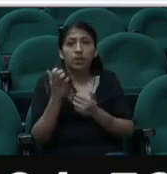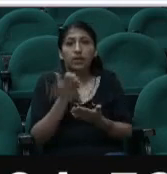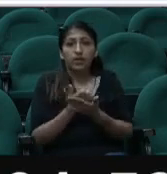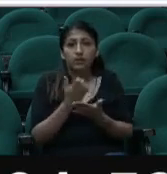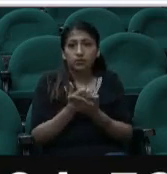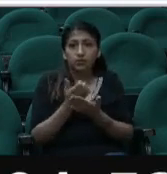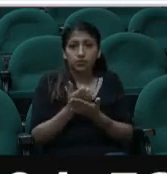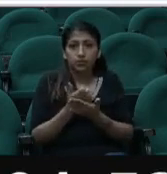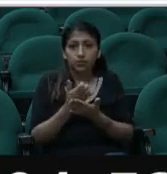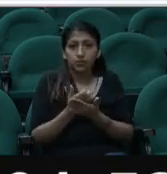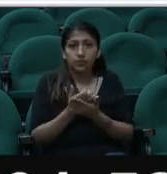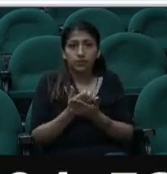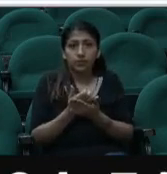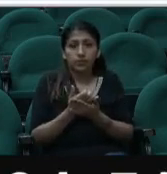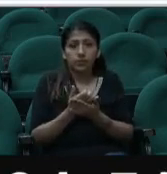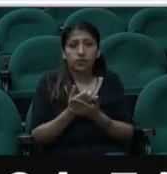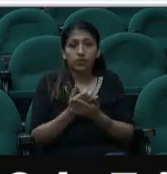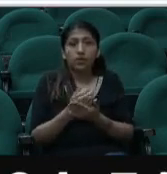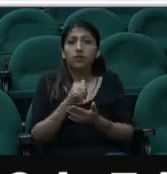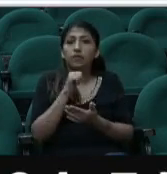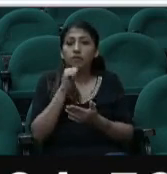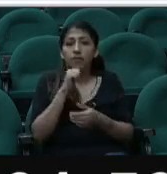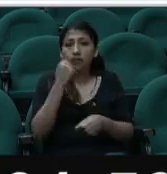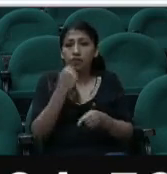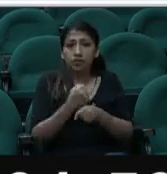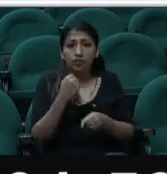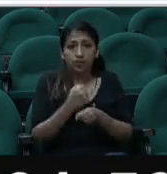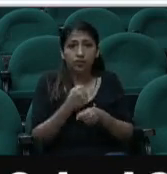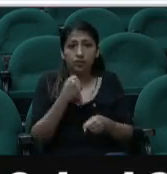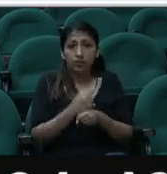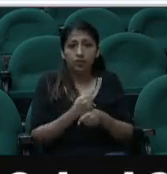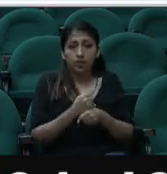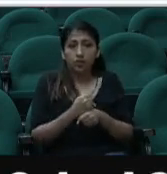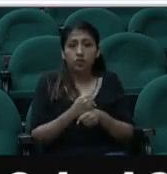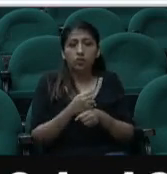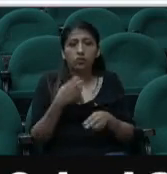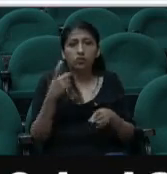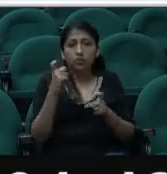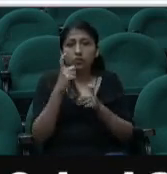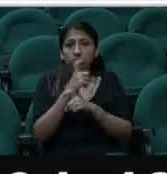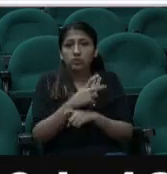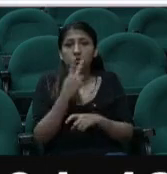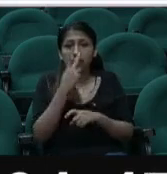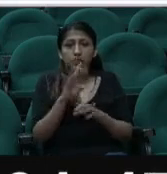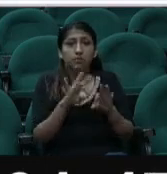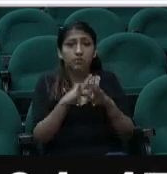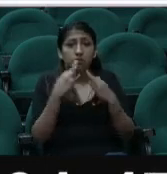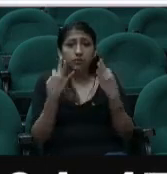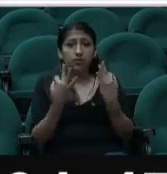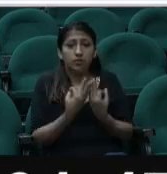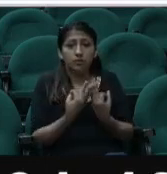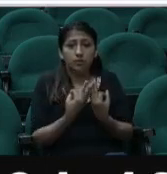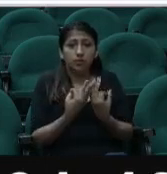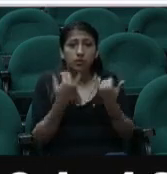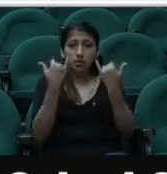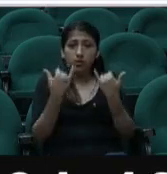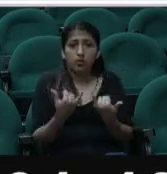económica sin duda es la falta de empleo es doloroso ver como las familias